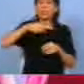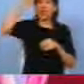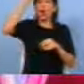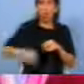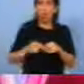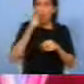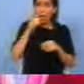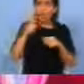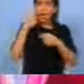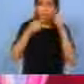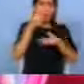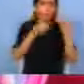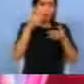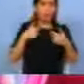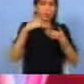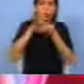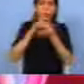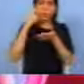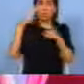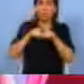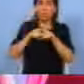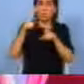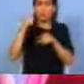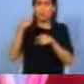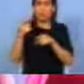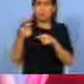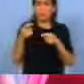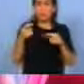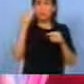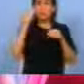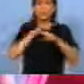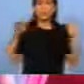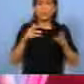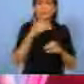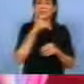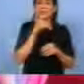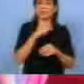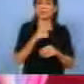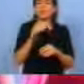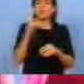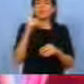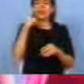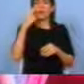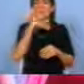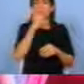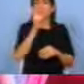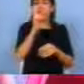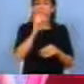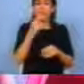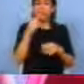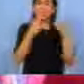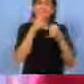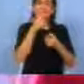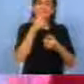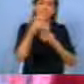De tiene siempre el color impecable, no se olvida. No quiere decir que no se olvide. Para cerrar con humor, no me lo festejó nadie, gracias. Muy Viviana Sarnosa eso.